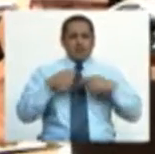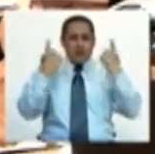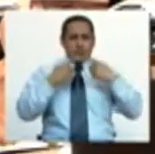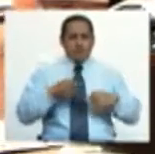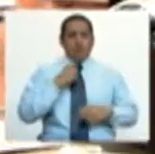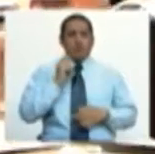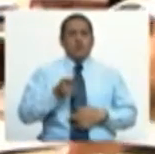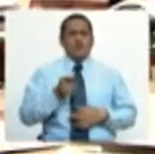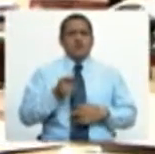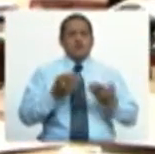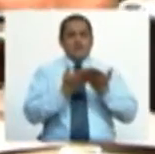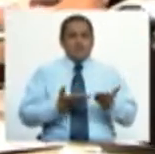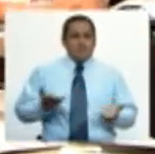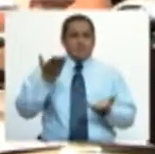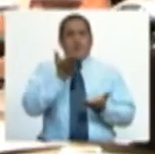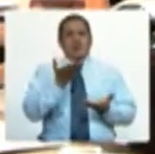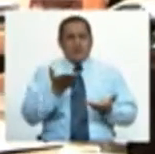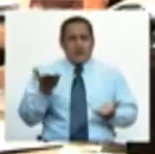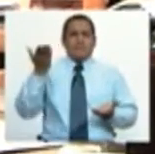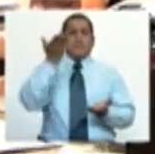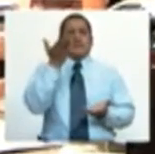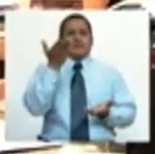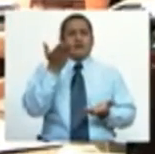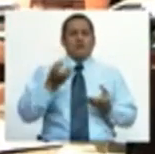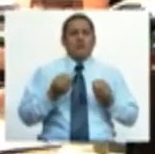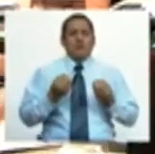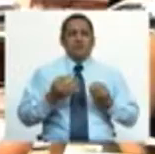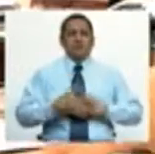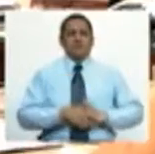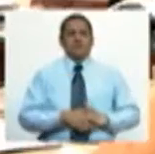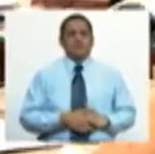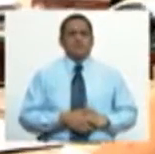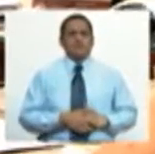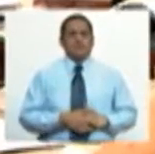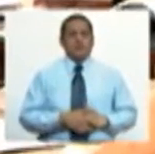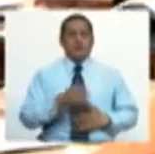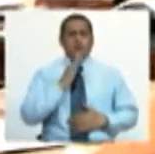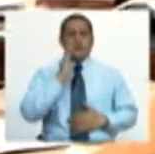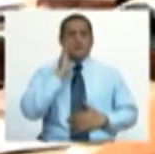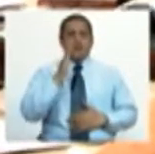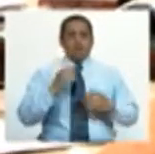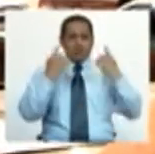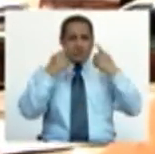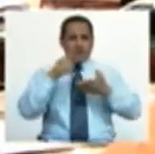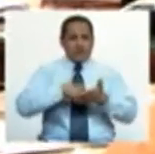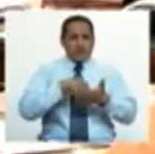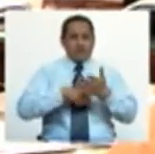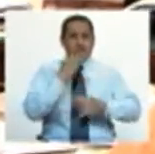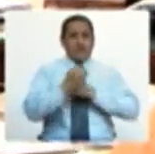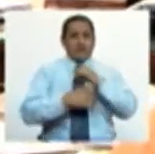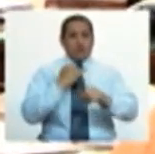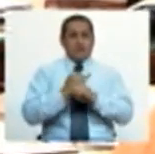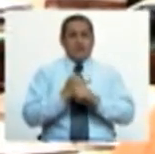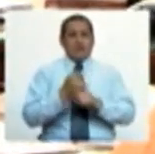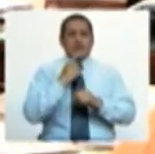decisión? ¿Simplemente ya pasa a la siguiente instancia o...? Bueno, lo que establece los tratados internacionales y la Constitución